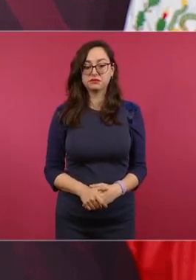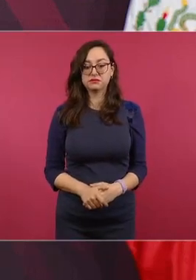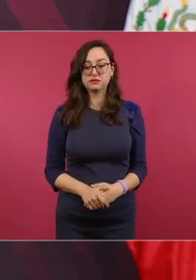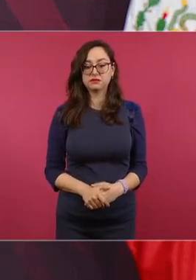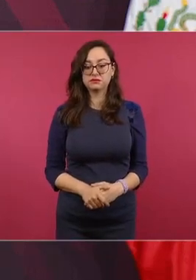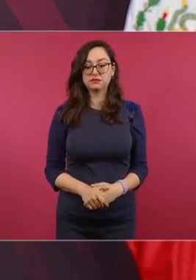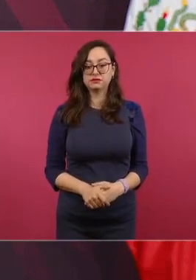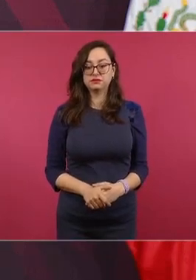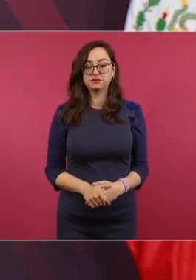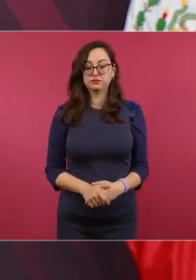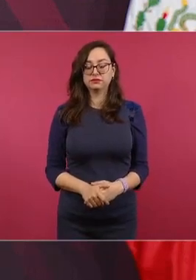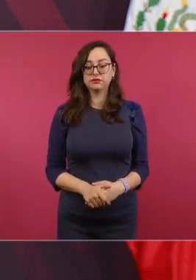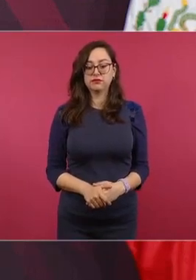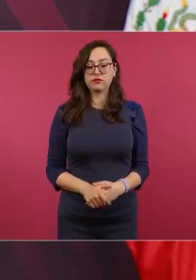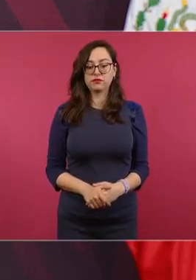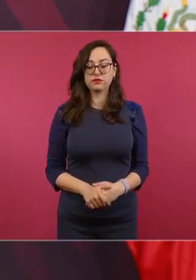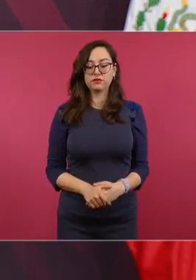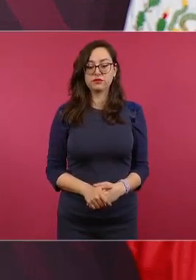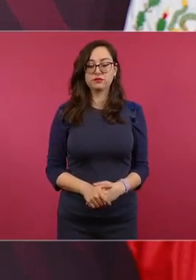crearon